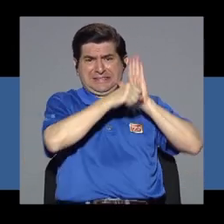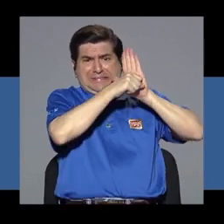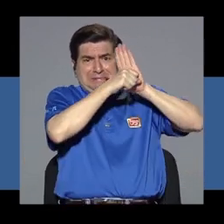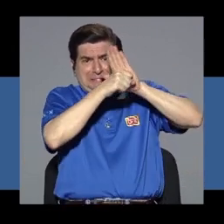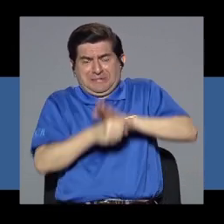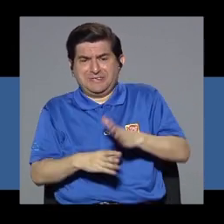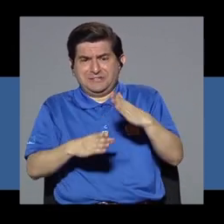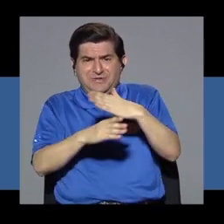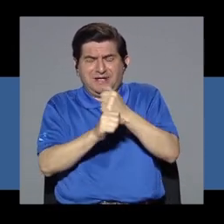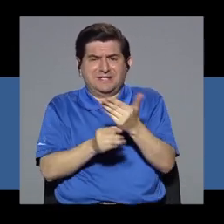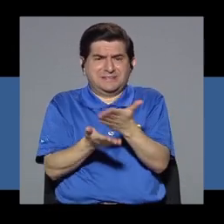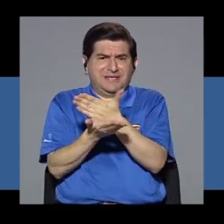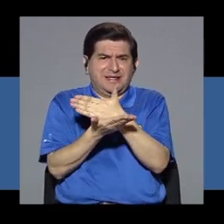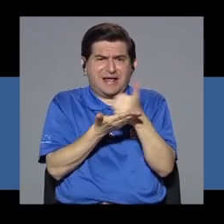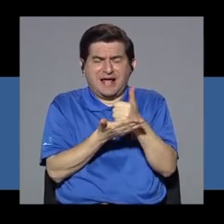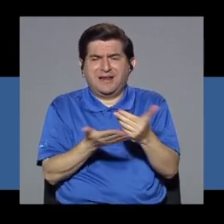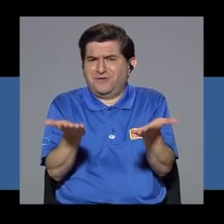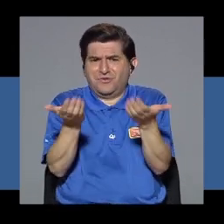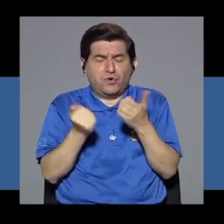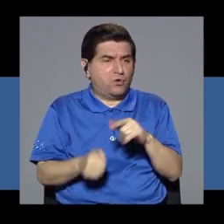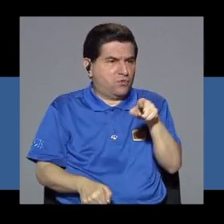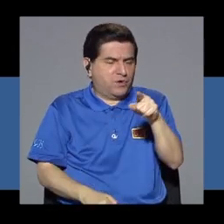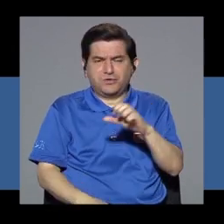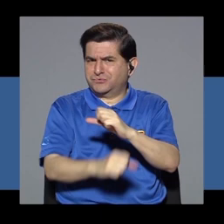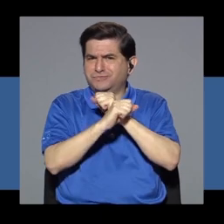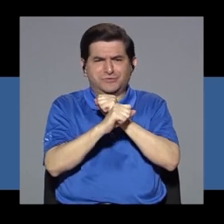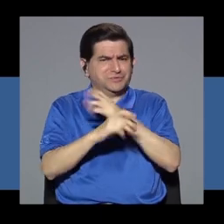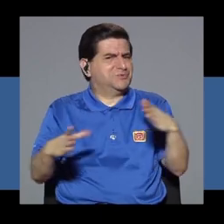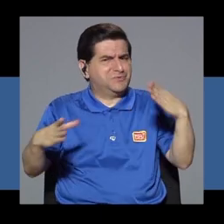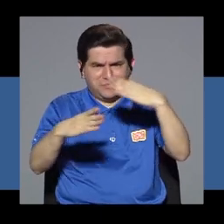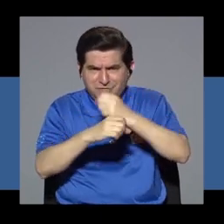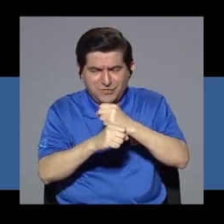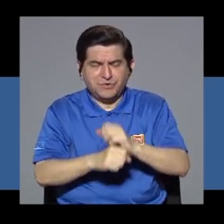sienten presionados a hacer algo que no quieren o no están seguros